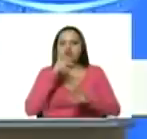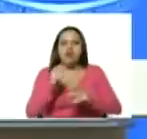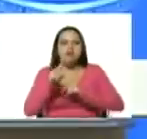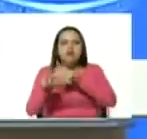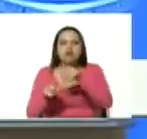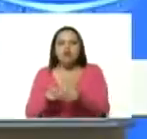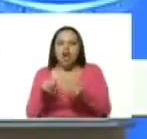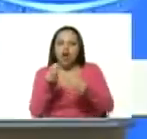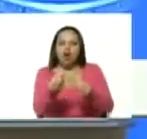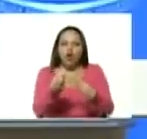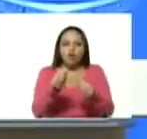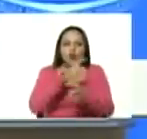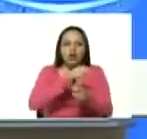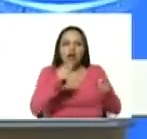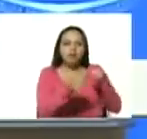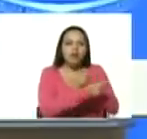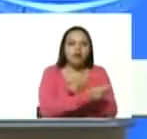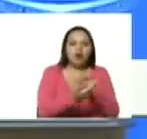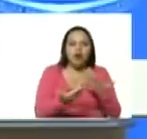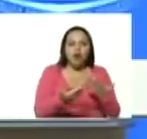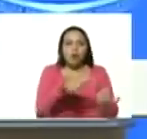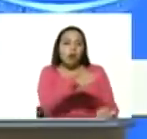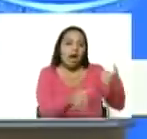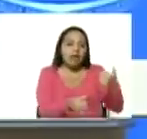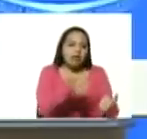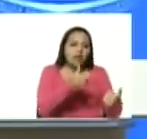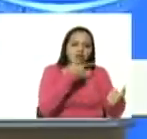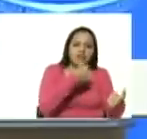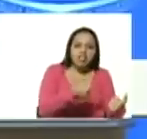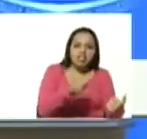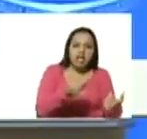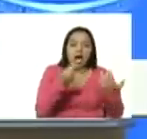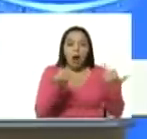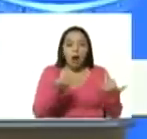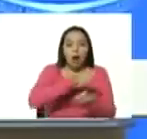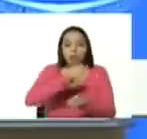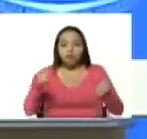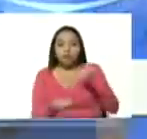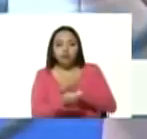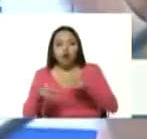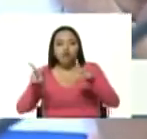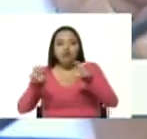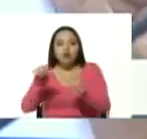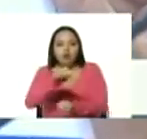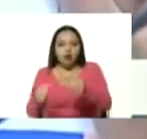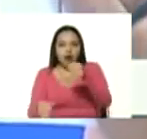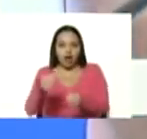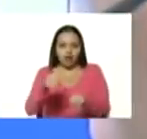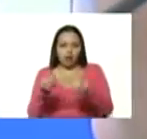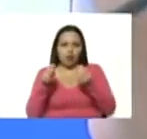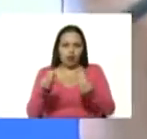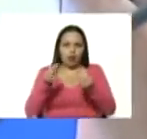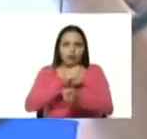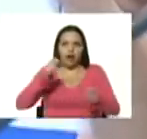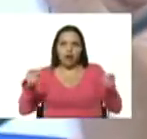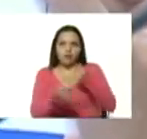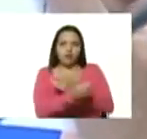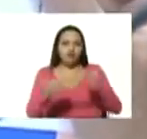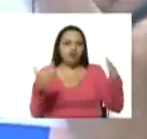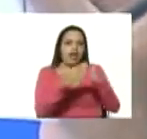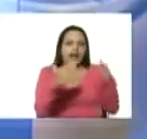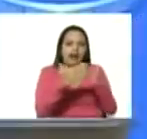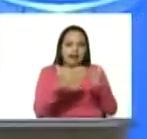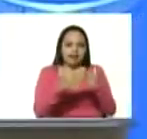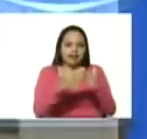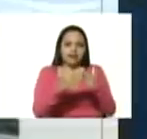cambiar un Ford Fiesta por un Mercedes-Benz? ¿Cómo hizo este señor para cambiar el apartamento en la Avenida San